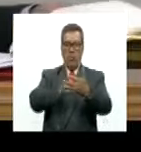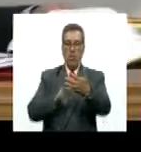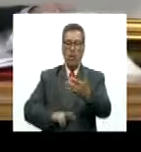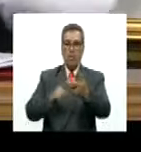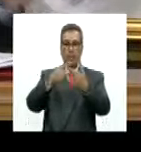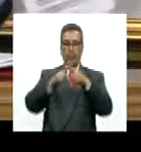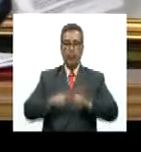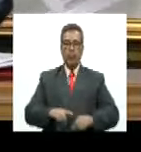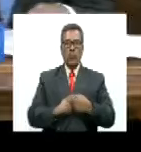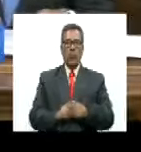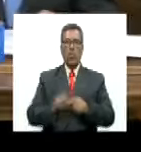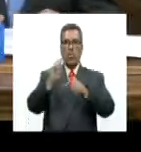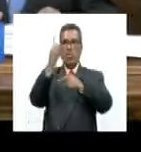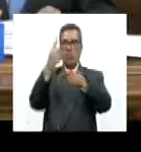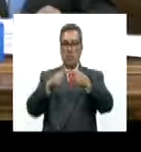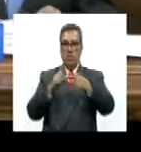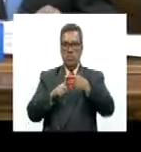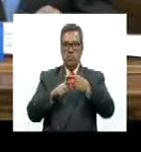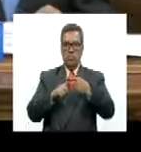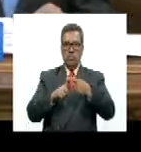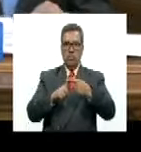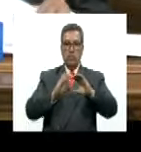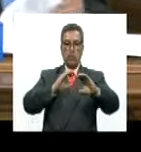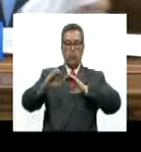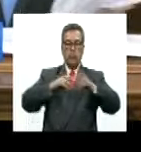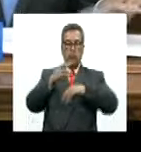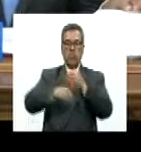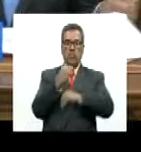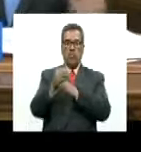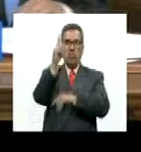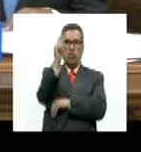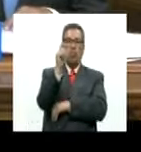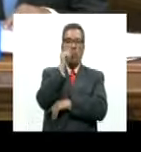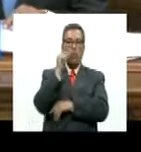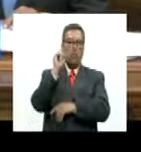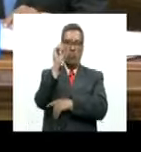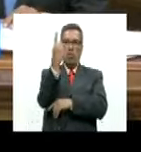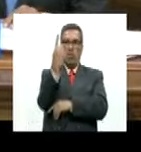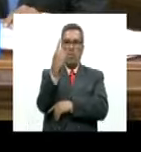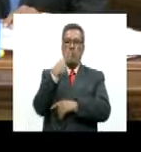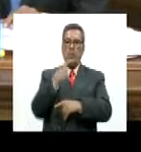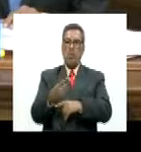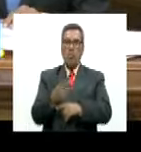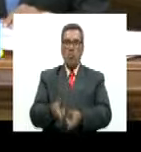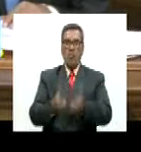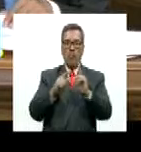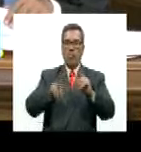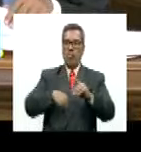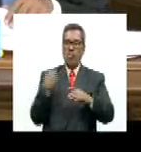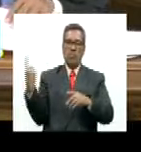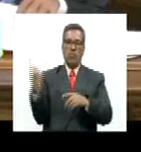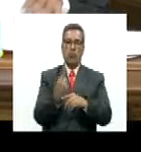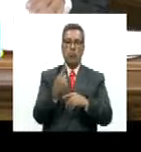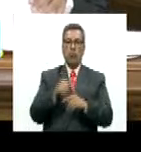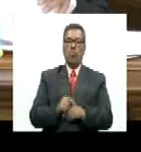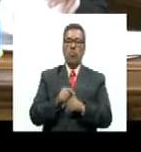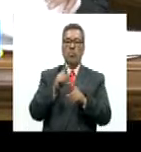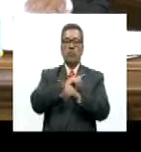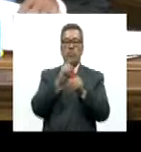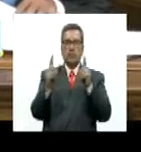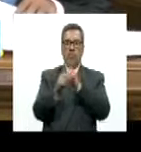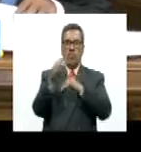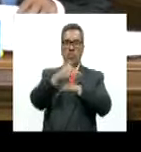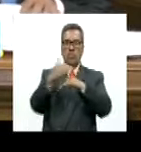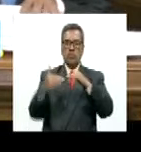la cuenta. Primero, comunicaciones suscritas por los diputados principales solicitando permiso para ausentarse e